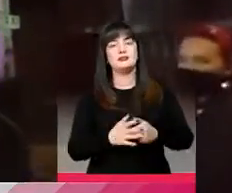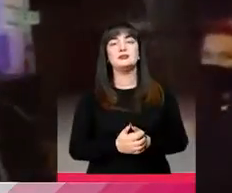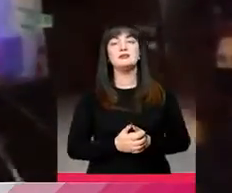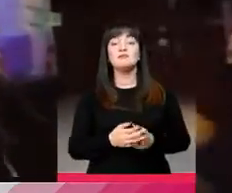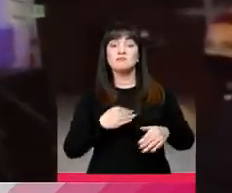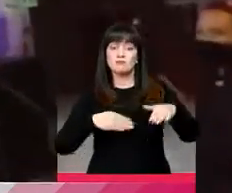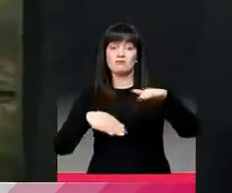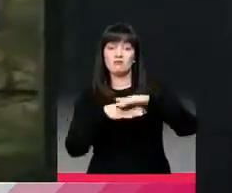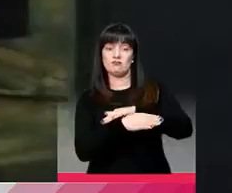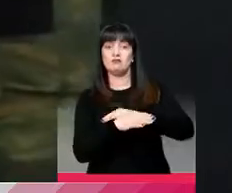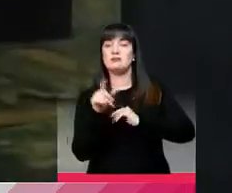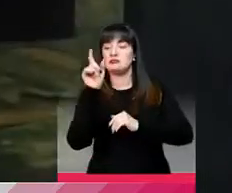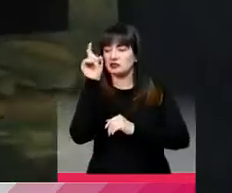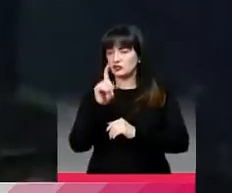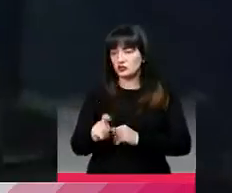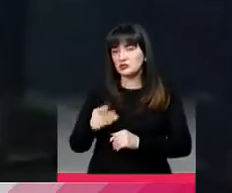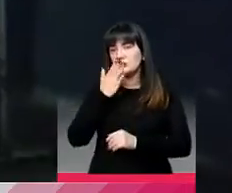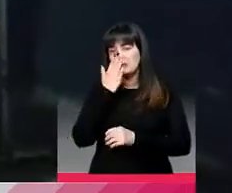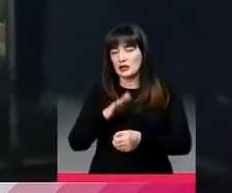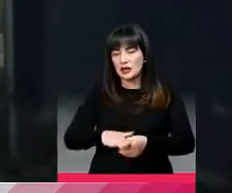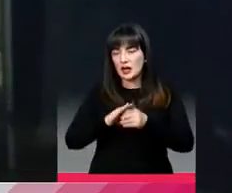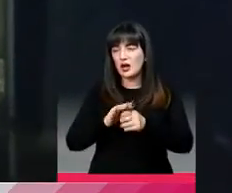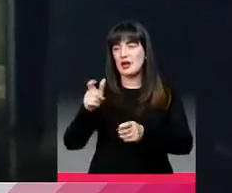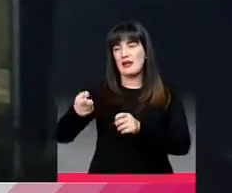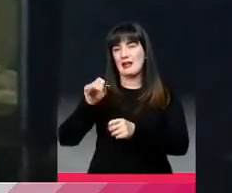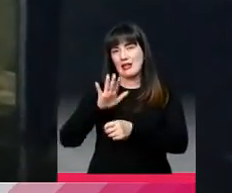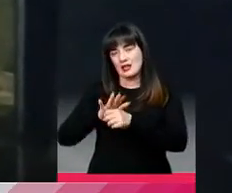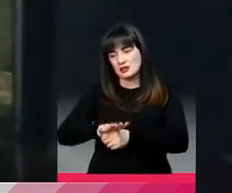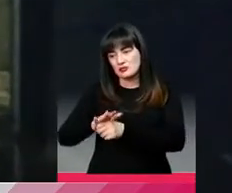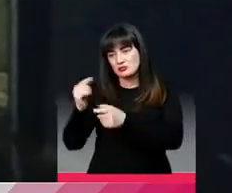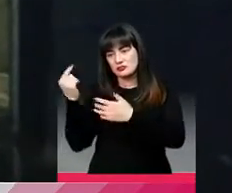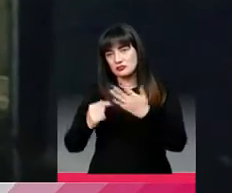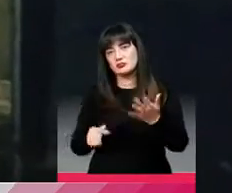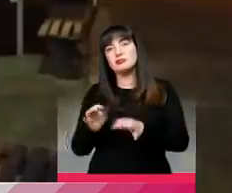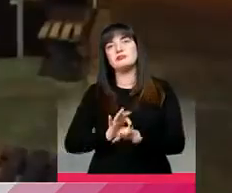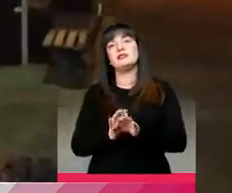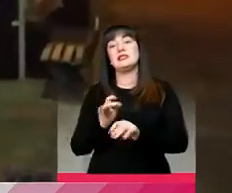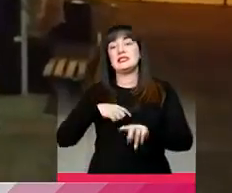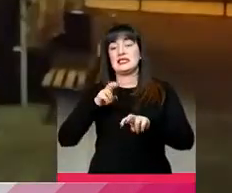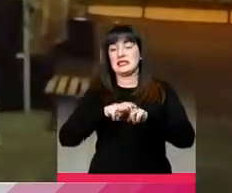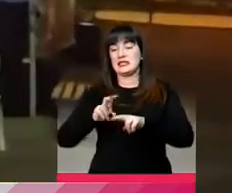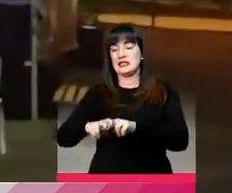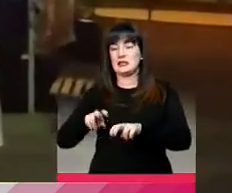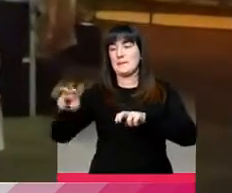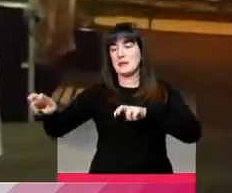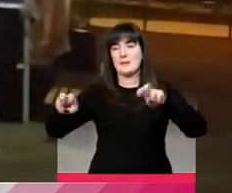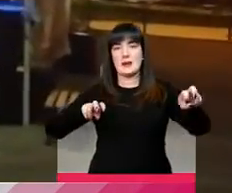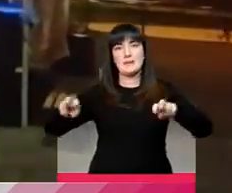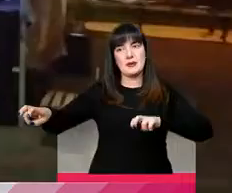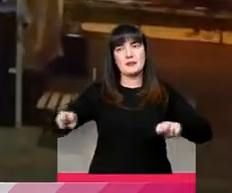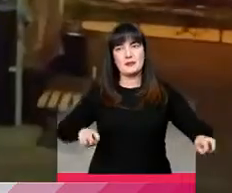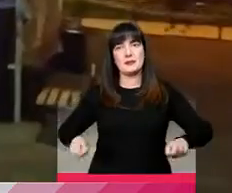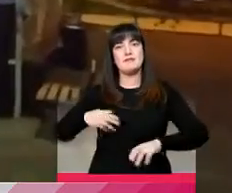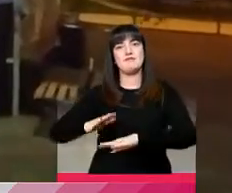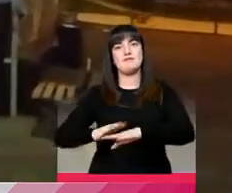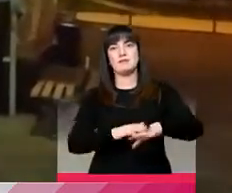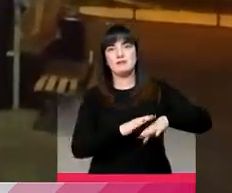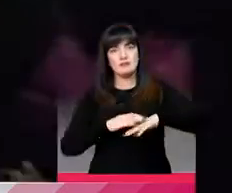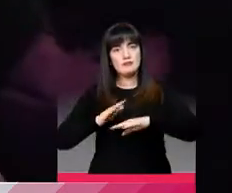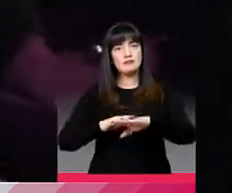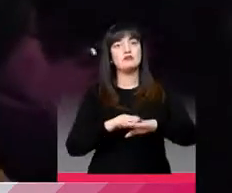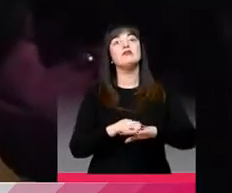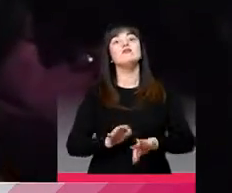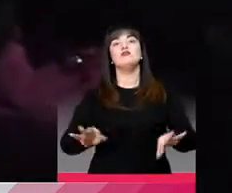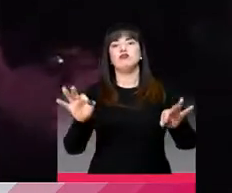se desinfecta con alcohol y gel antibacterial. Las sillas se acomodan con distanciamiento físico y hay disposición